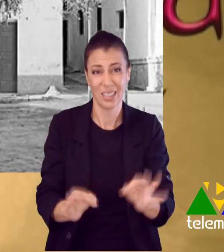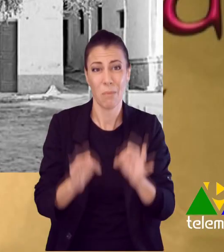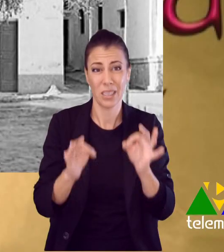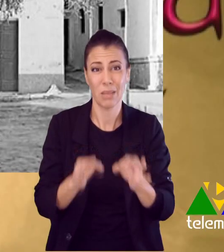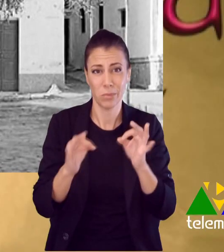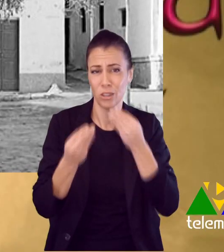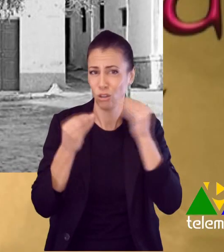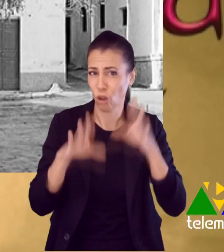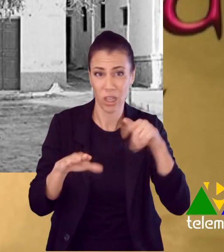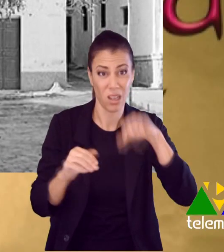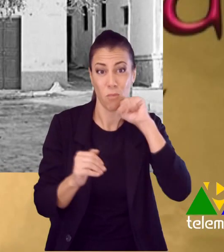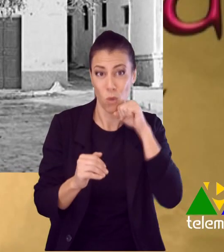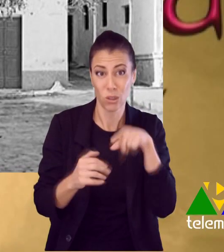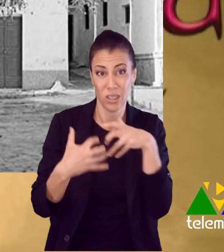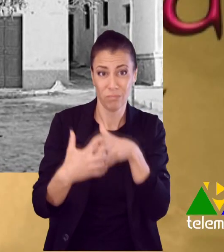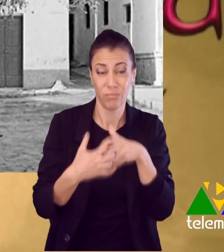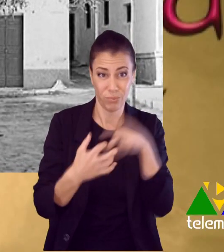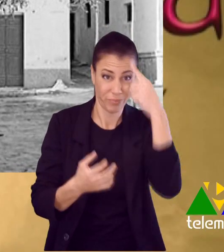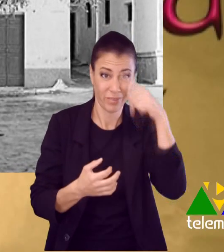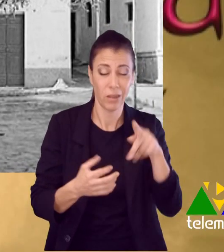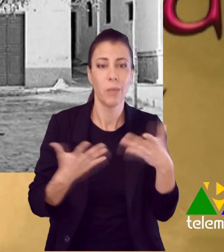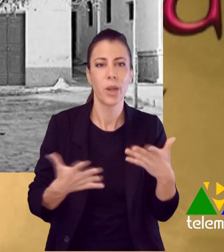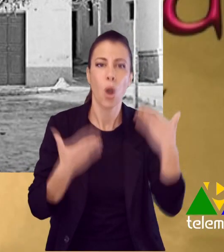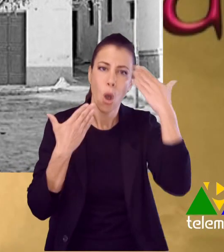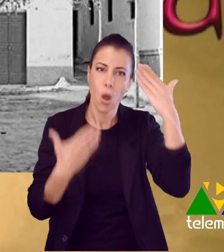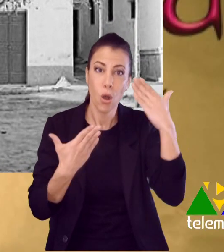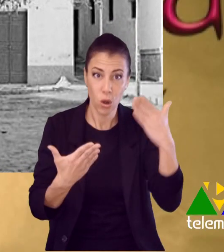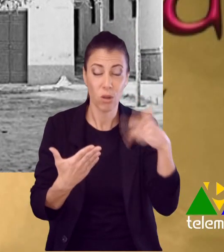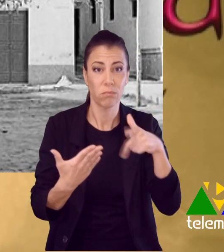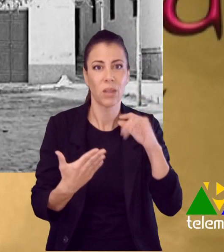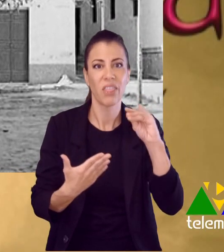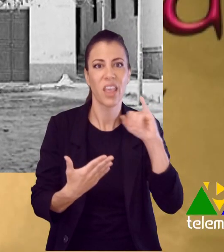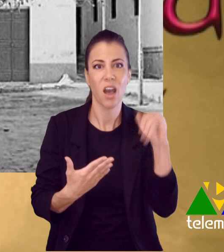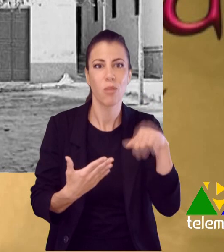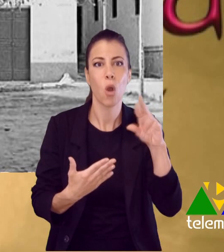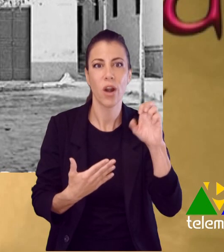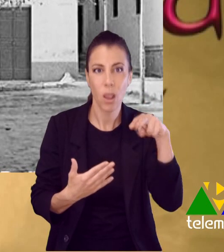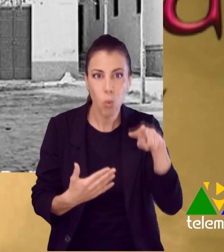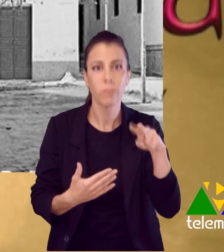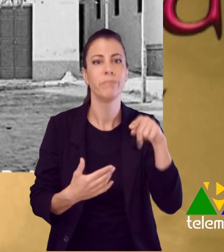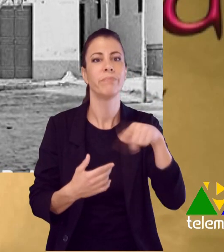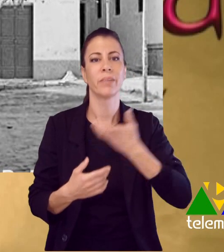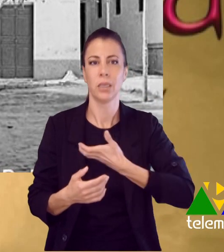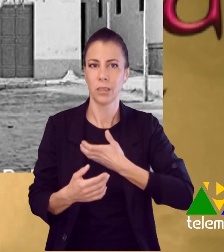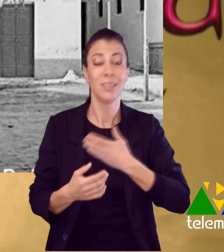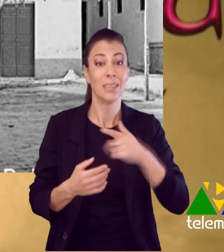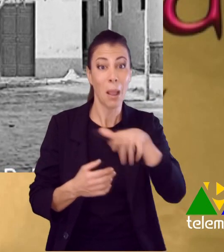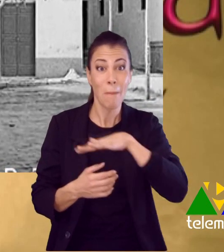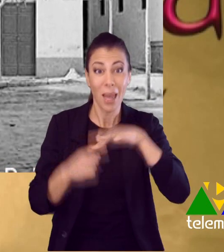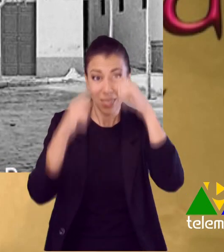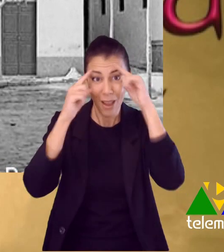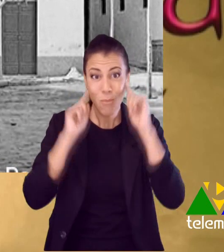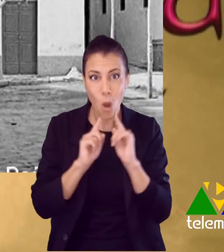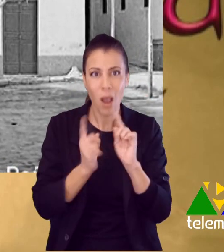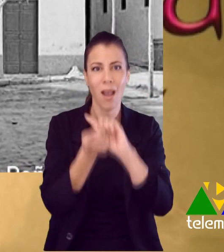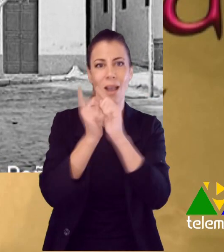siempre históricos de Motril. Y en honor a Díaz Moreu, el ayuntamiento le dedica la Plaza de la Monja,